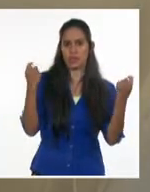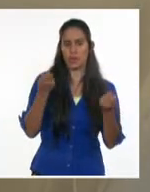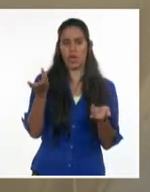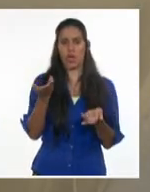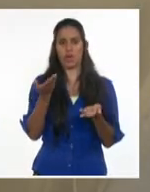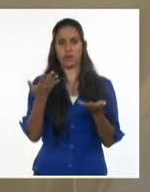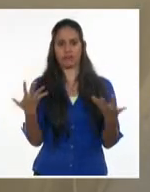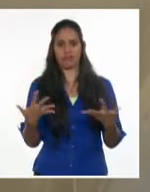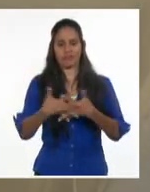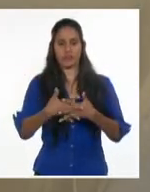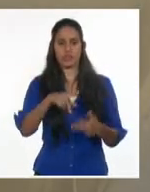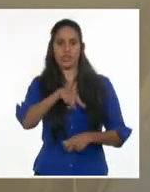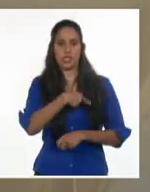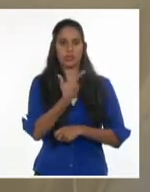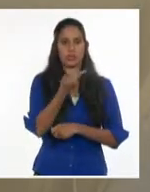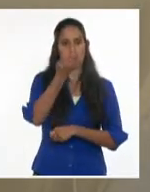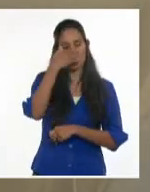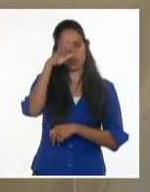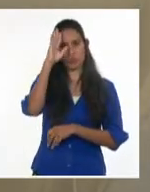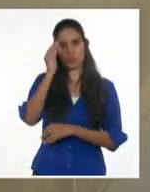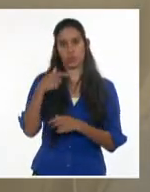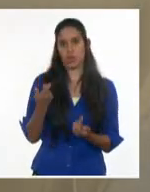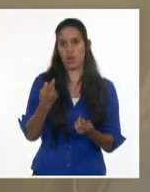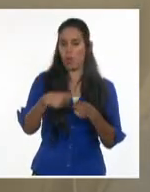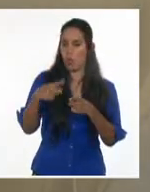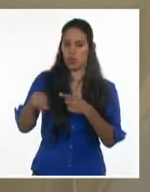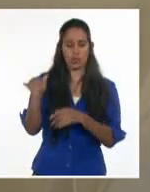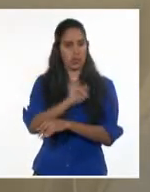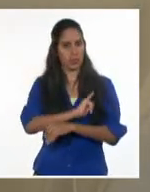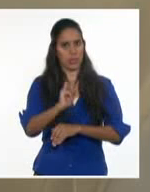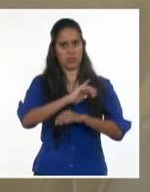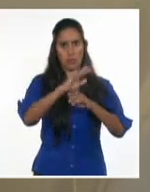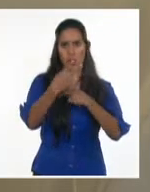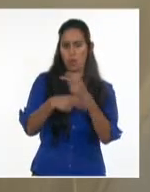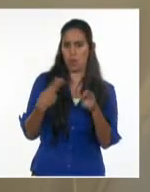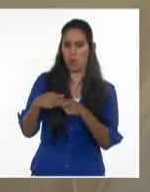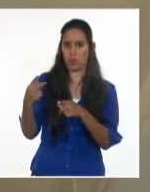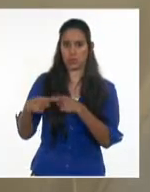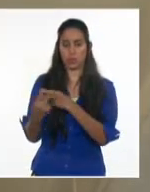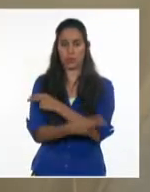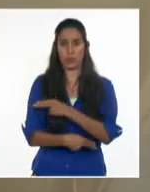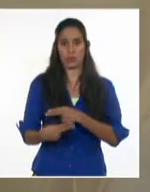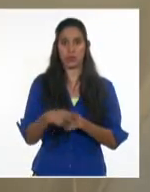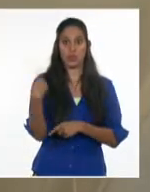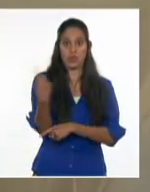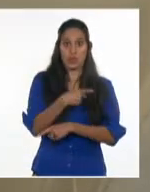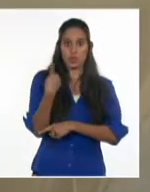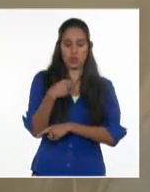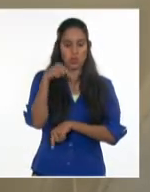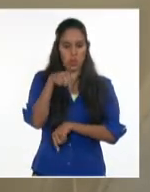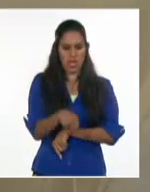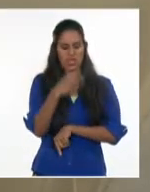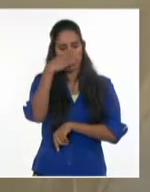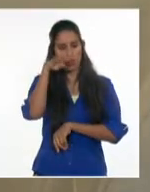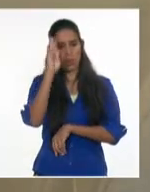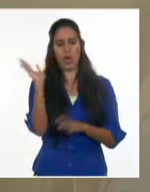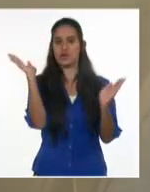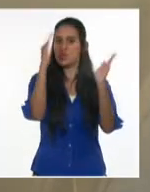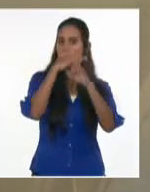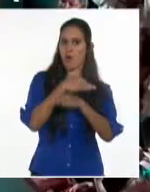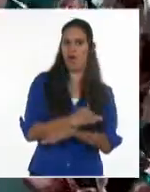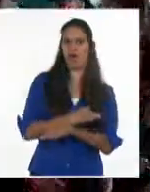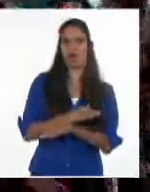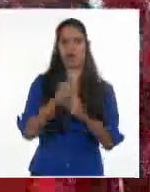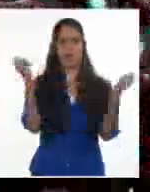mismo sucede en otros países, es decir, muchos festivales así, y nosotros en nuestra casa no tengamos un festival con estas